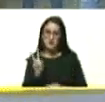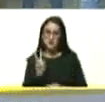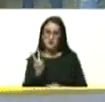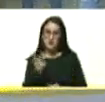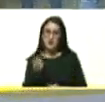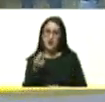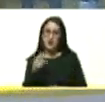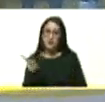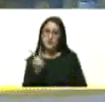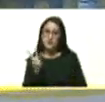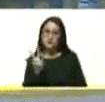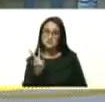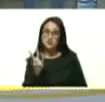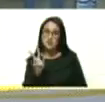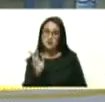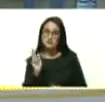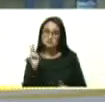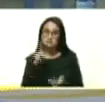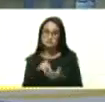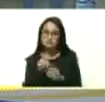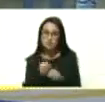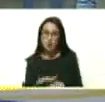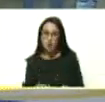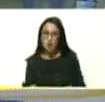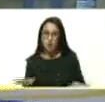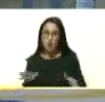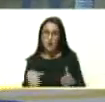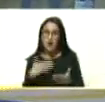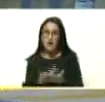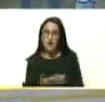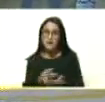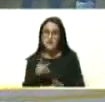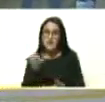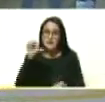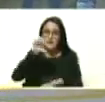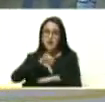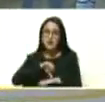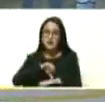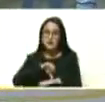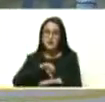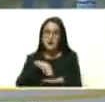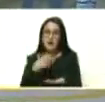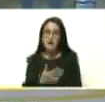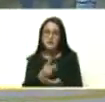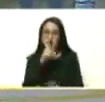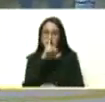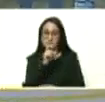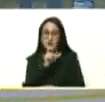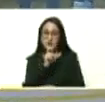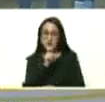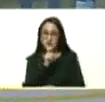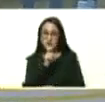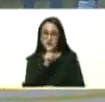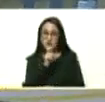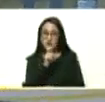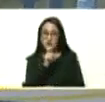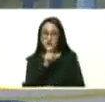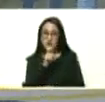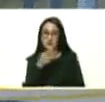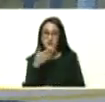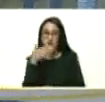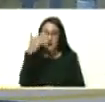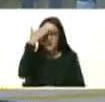arroz venezolano llegue hasta allá, hasta Irán, hasta Qatar, Arabia Saudí,